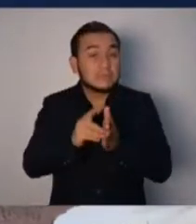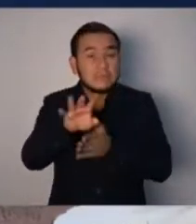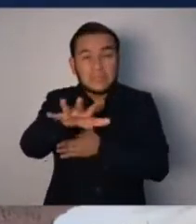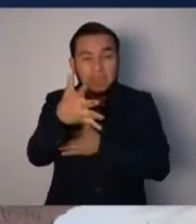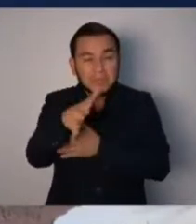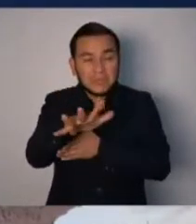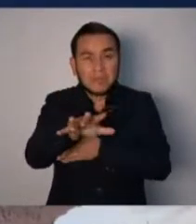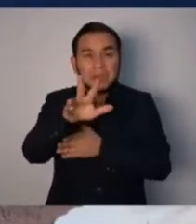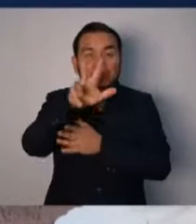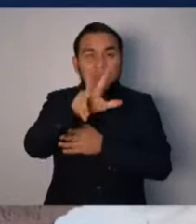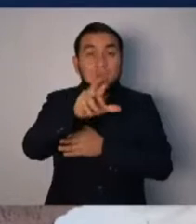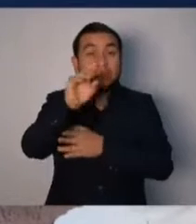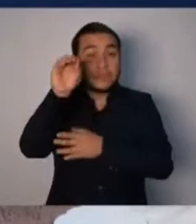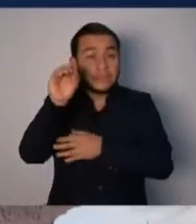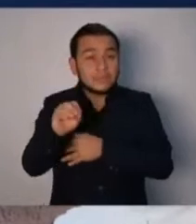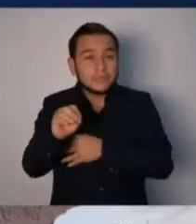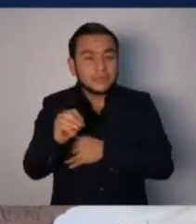parte de ghana